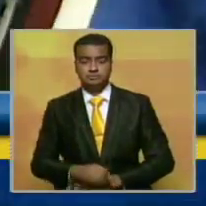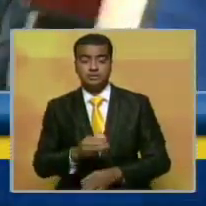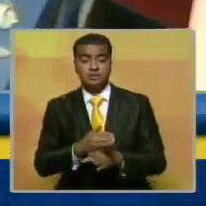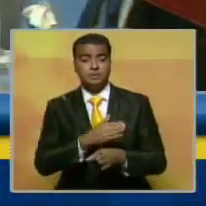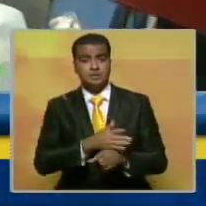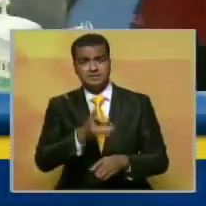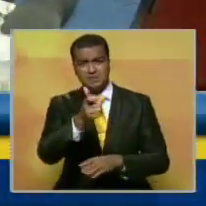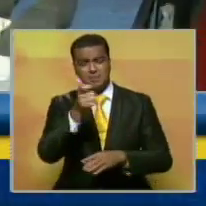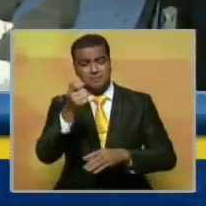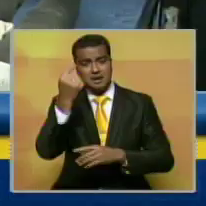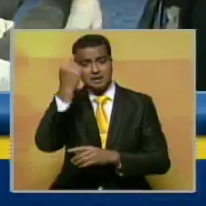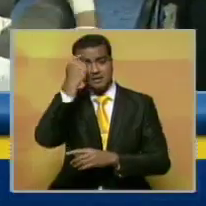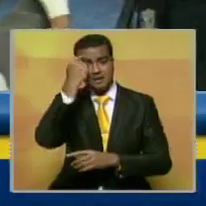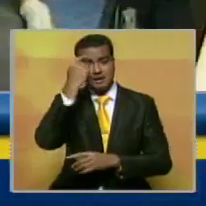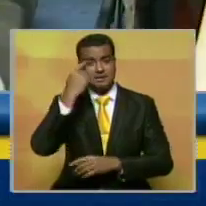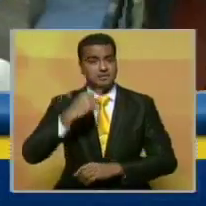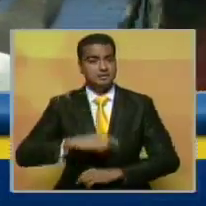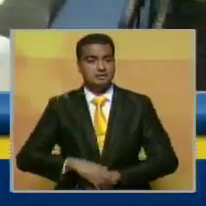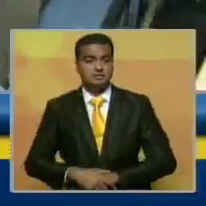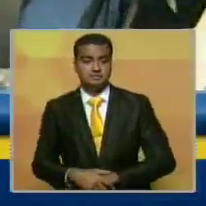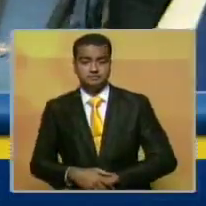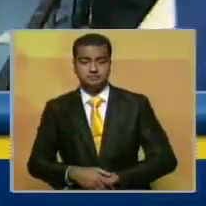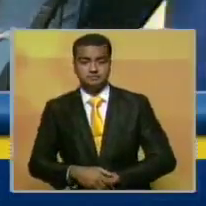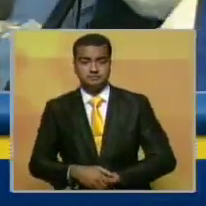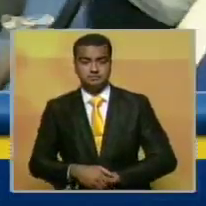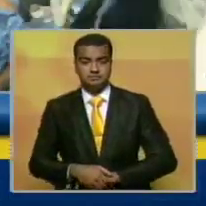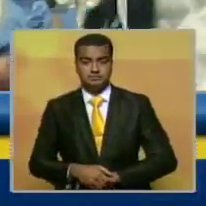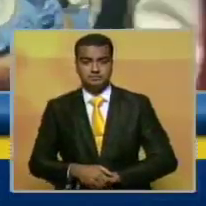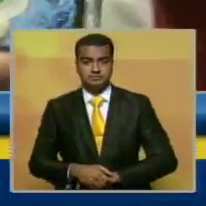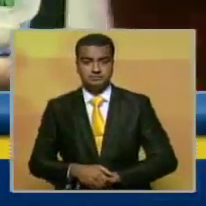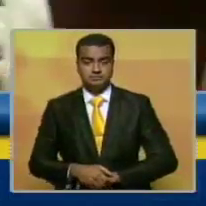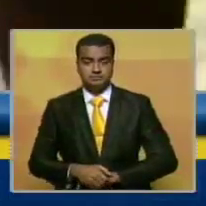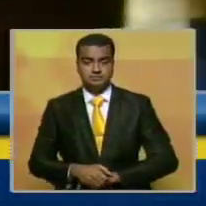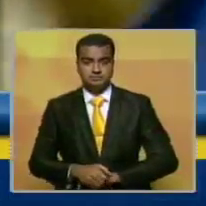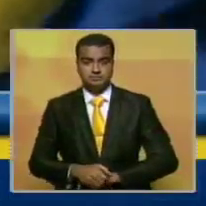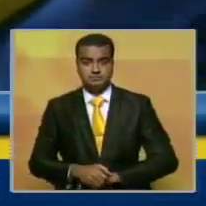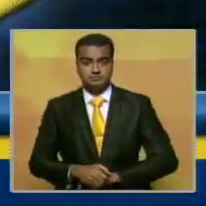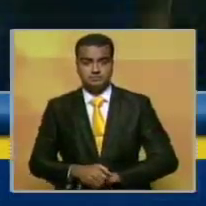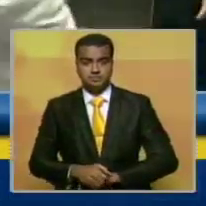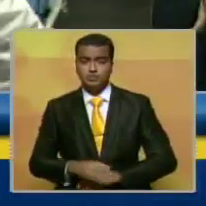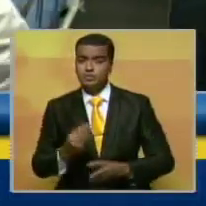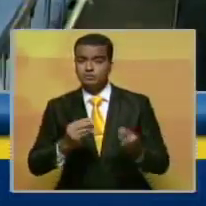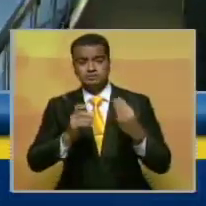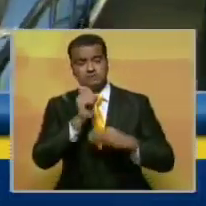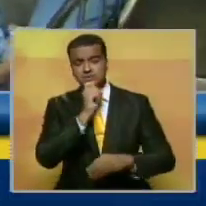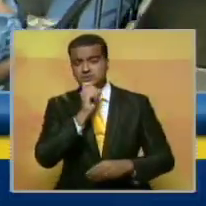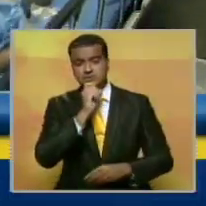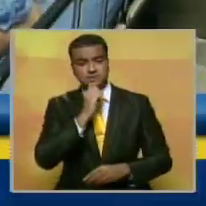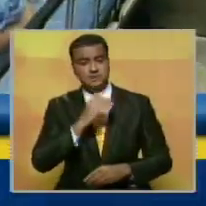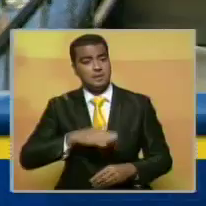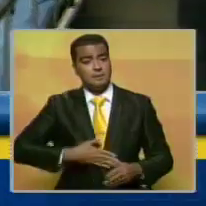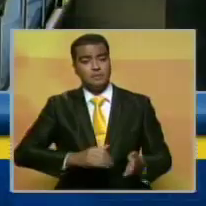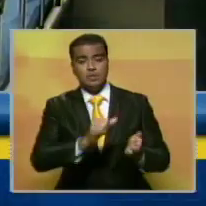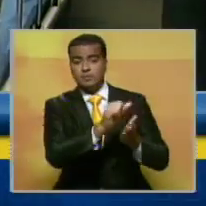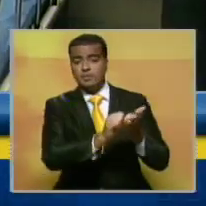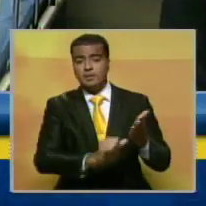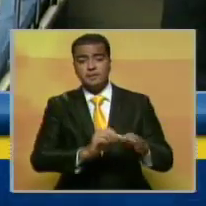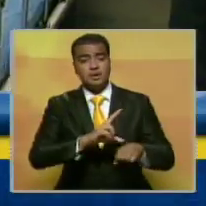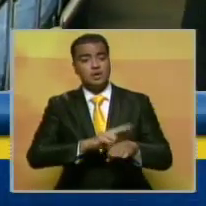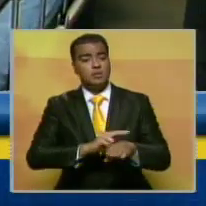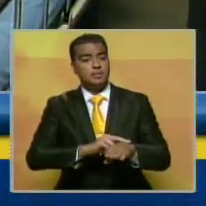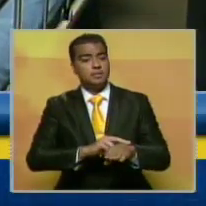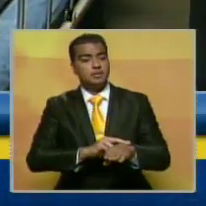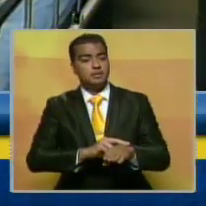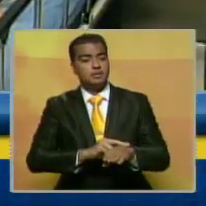esa bala que tenía alojada en el cerebro. Fue muy difícil para los médicos poder